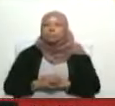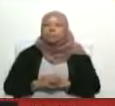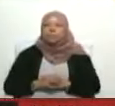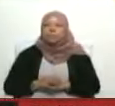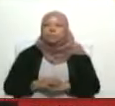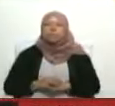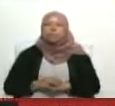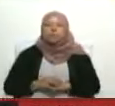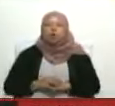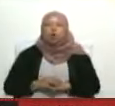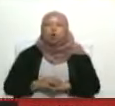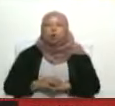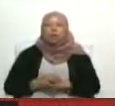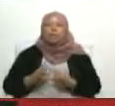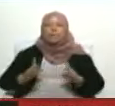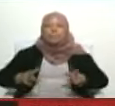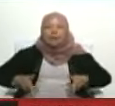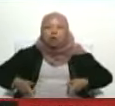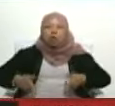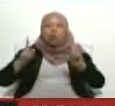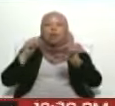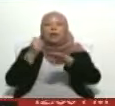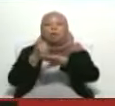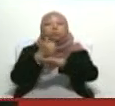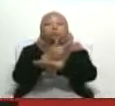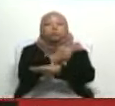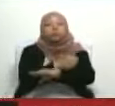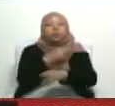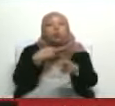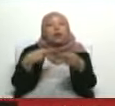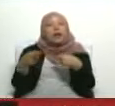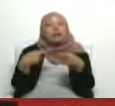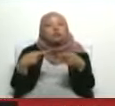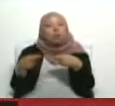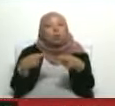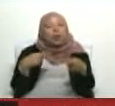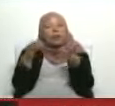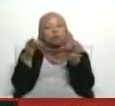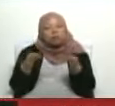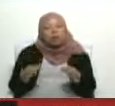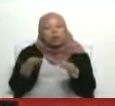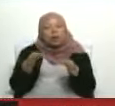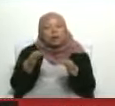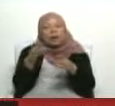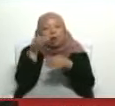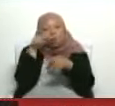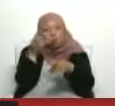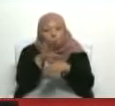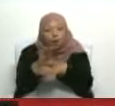Entonces, información confidencial buscaban captar relacionada con la seguridad presidencial,